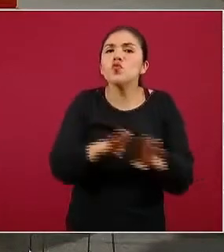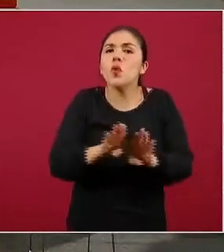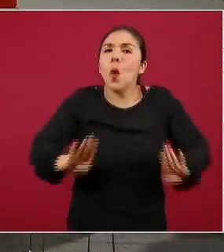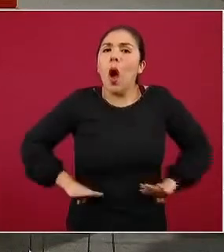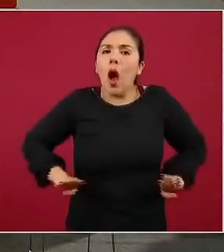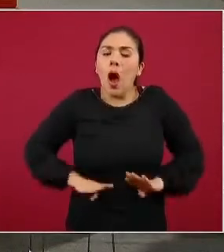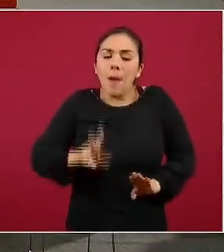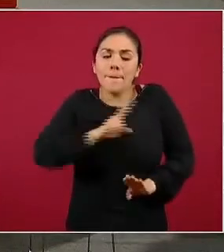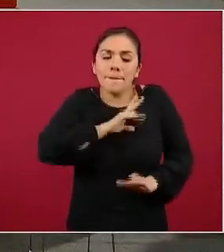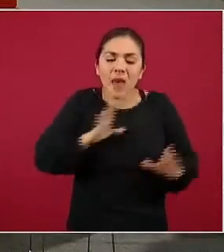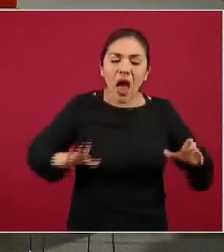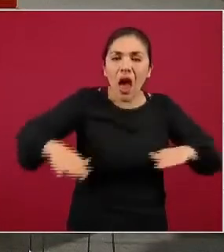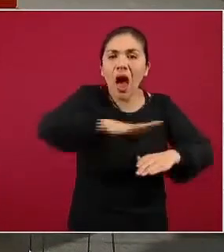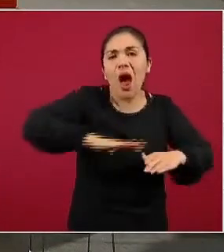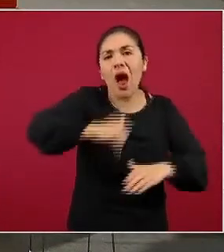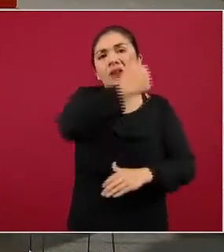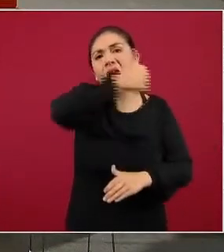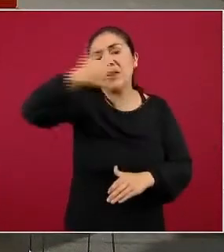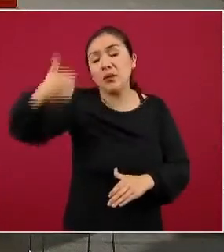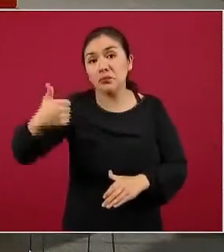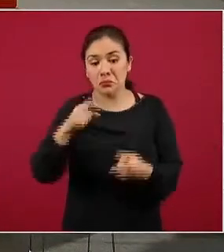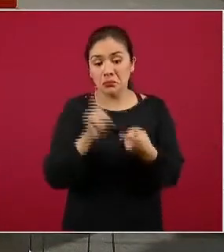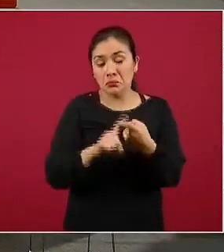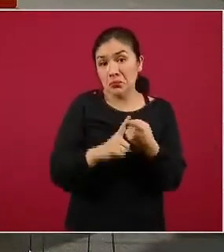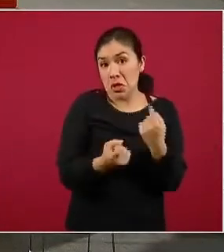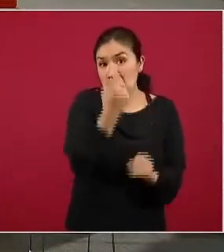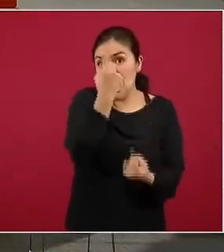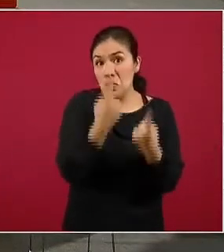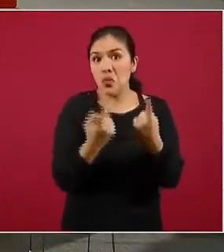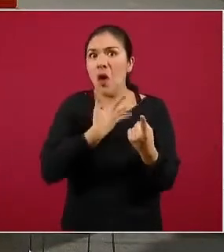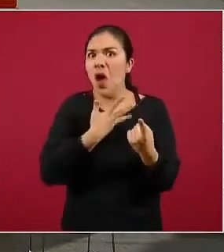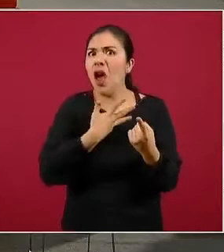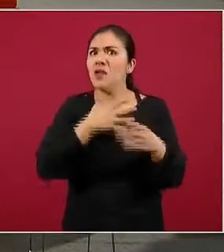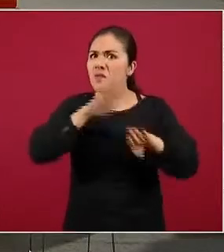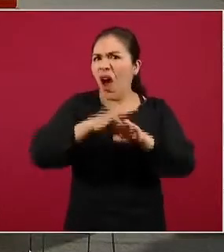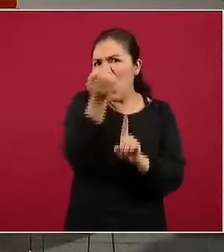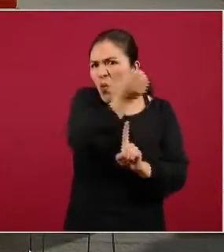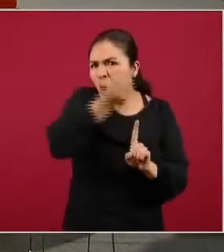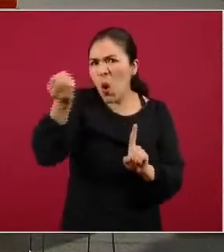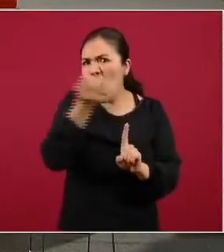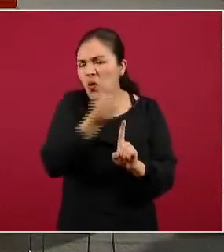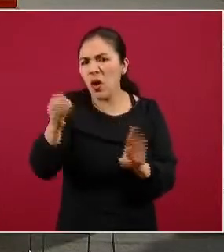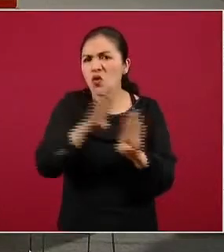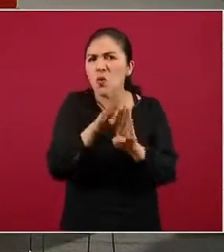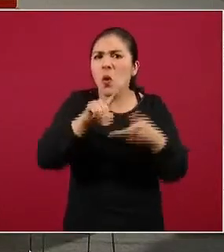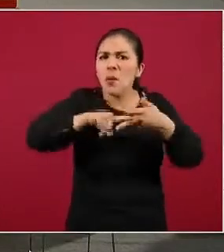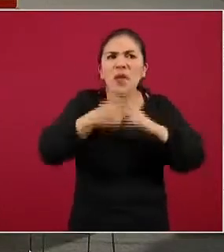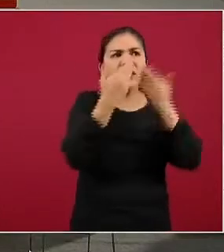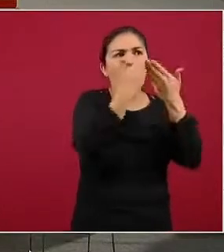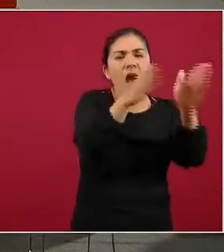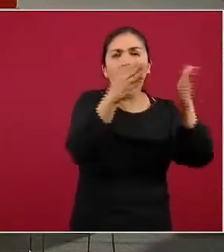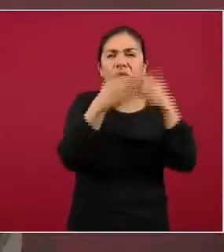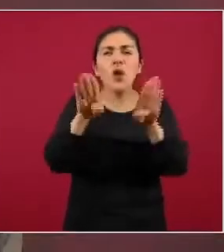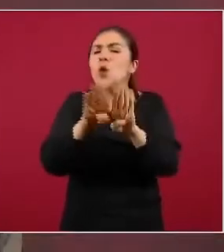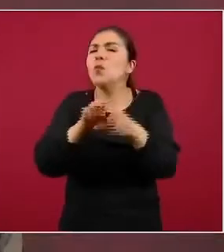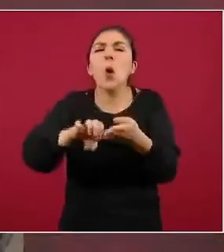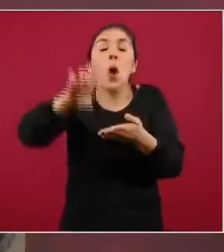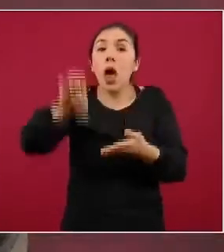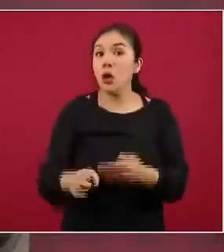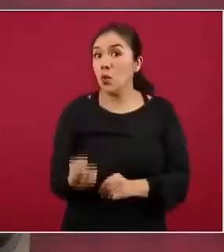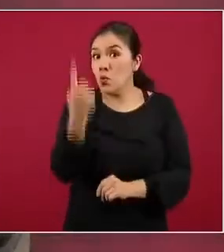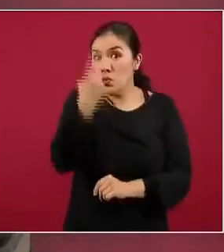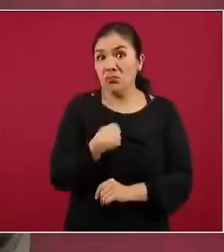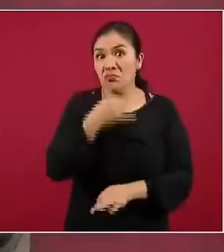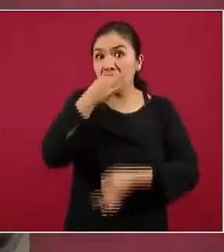comporta su propia sociedad. Hay estados que han tenido esquemas muy estructurados de reapertura. Un ejemplo destacado